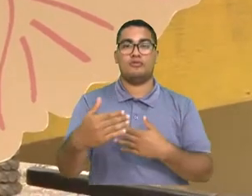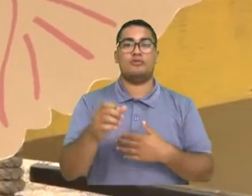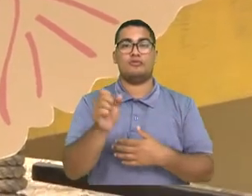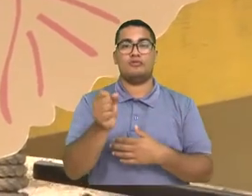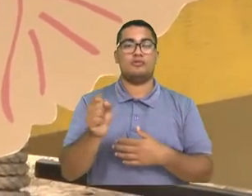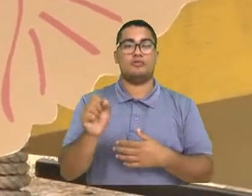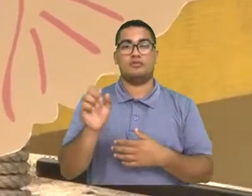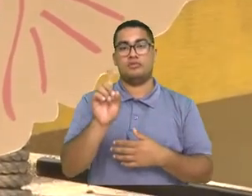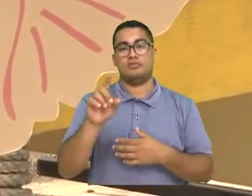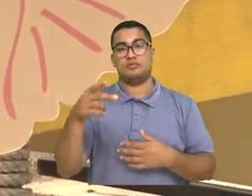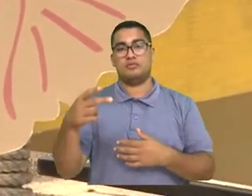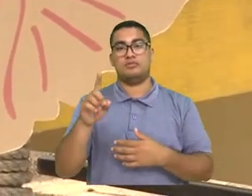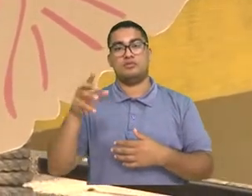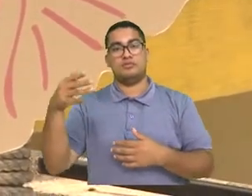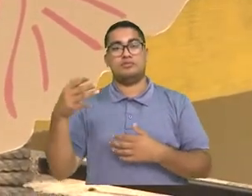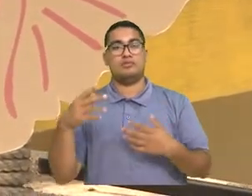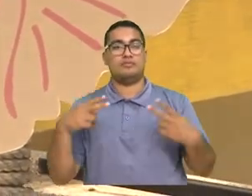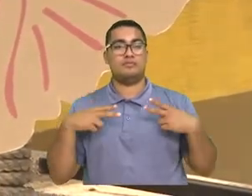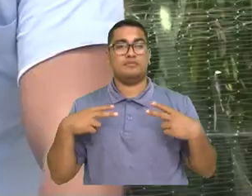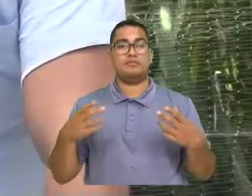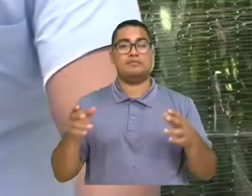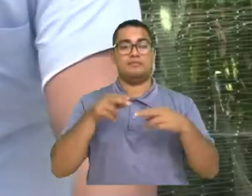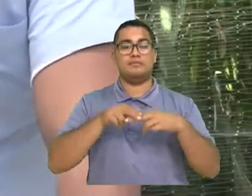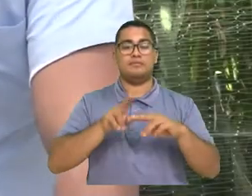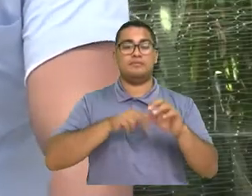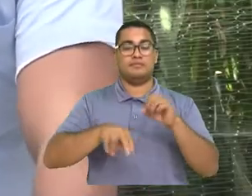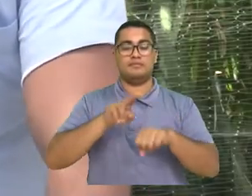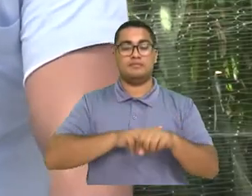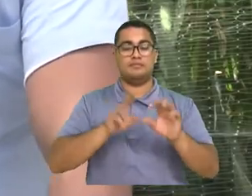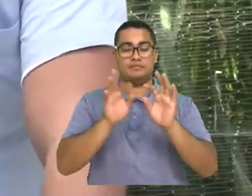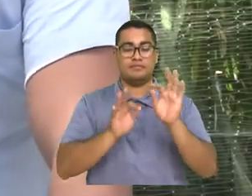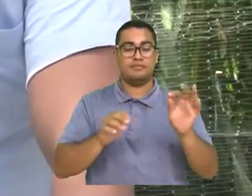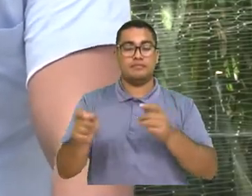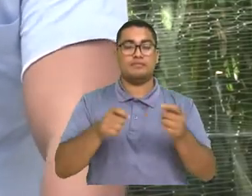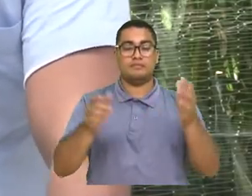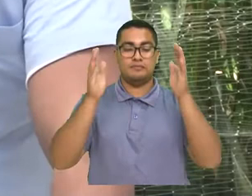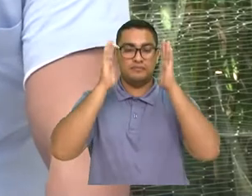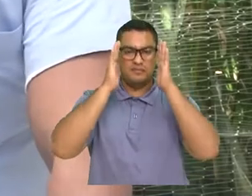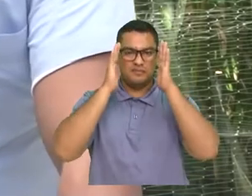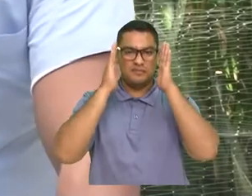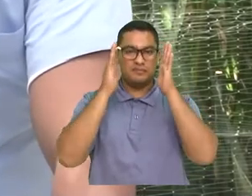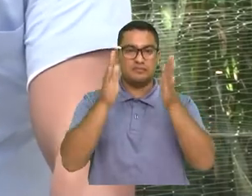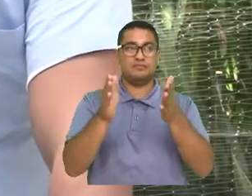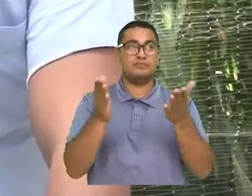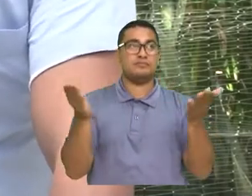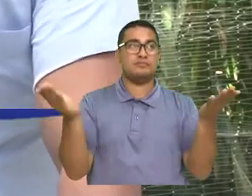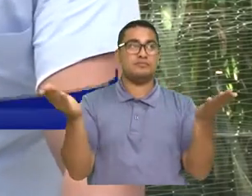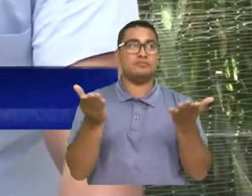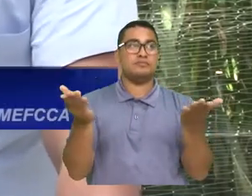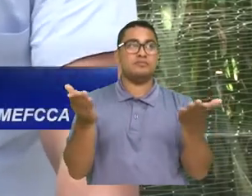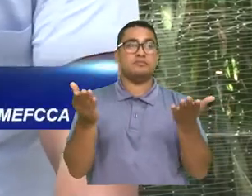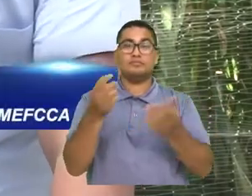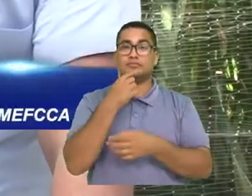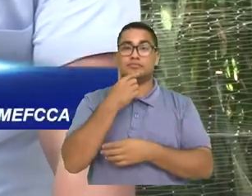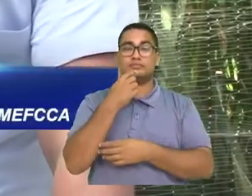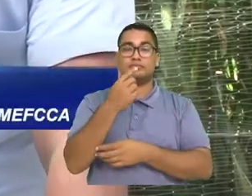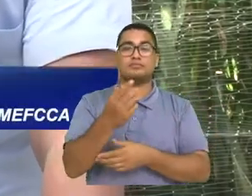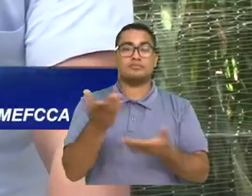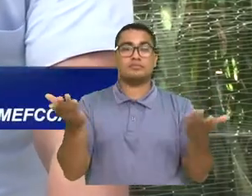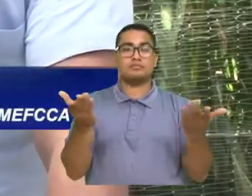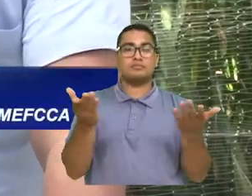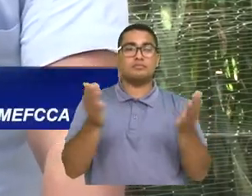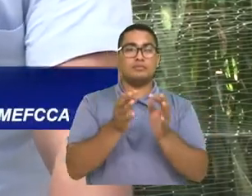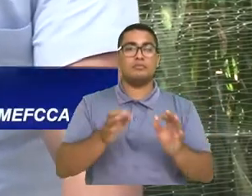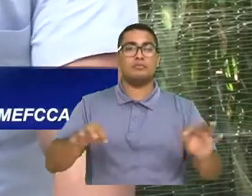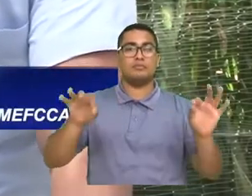el Parque Nacional de Ferias. Vamos a darle prioridad a aquella gastronomía, ¿verdad?, como el pescado frito, el pescado a la tipitapa, los ceviches y